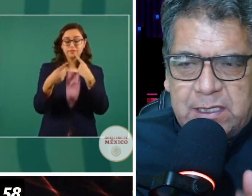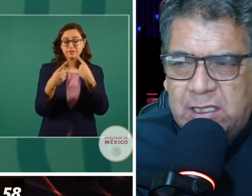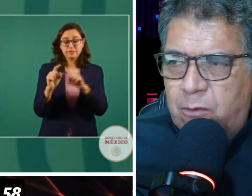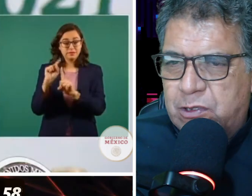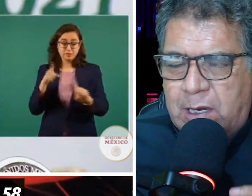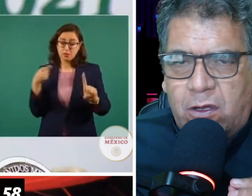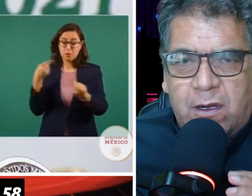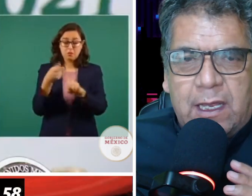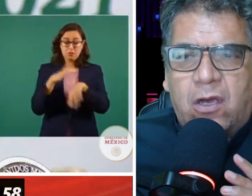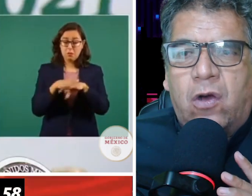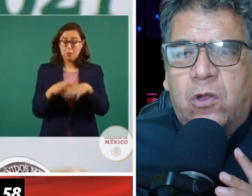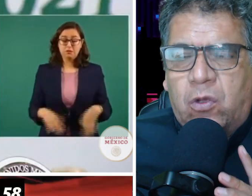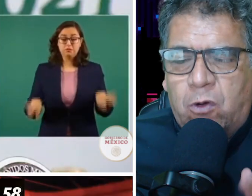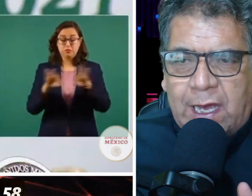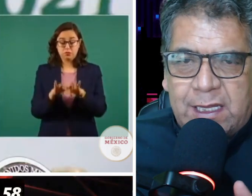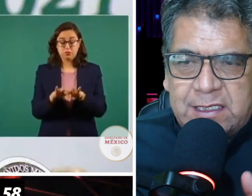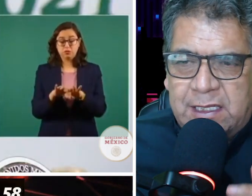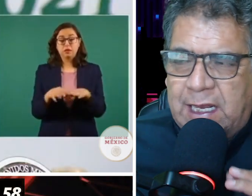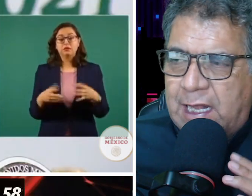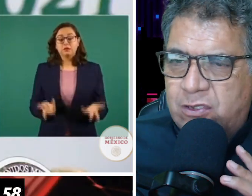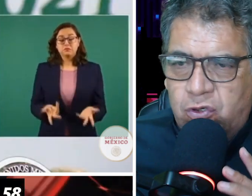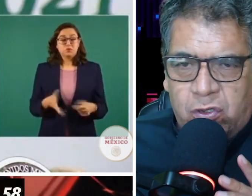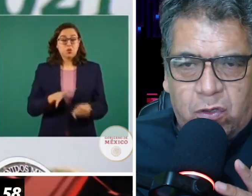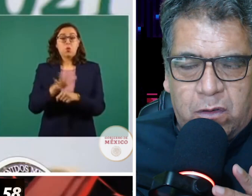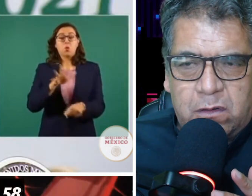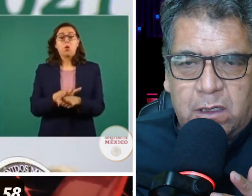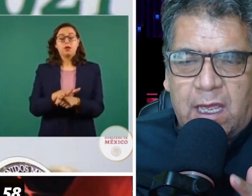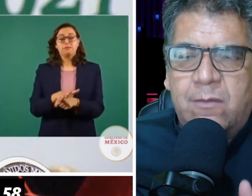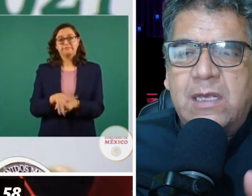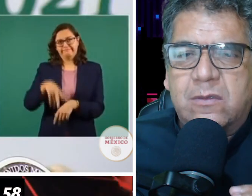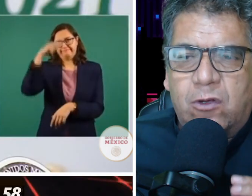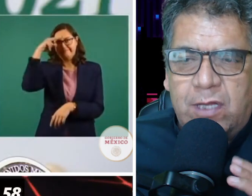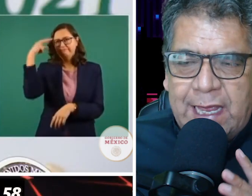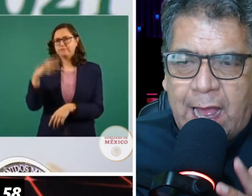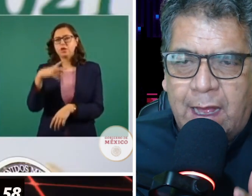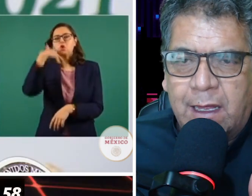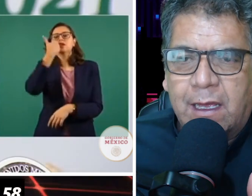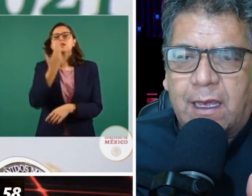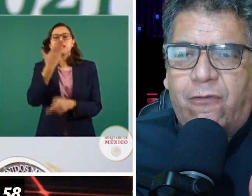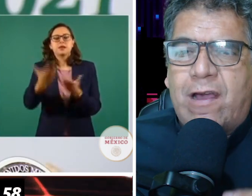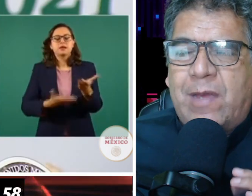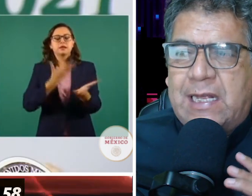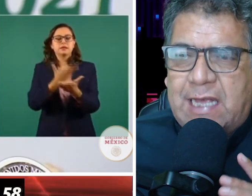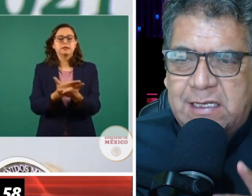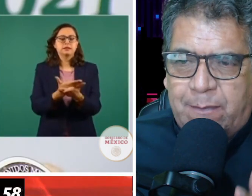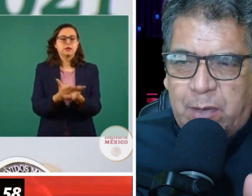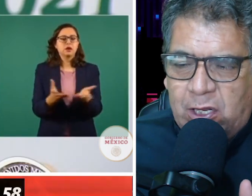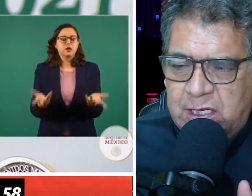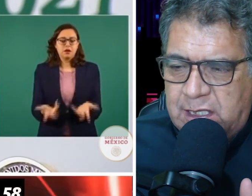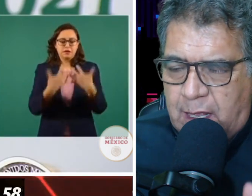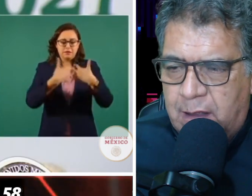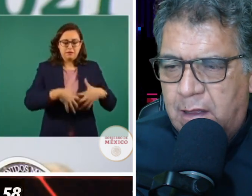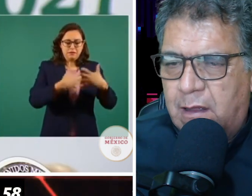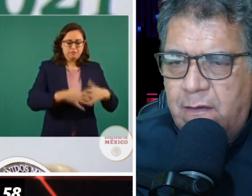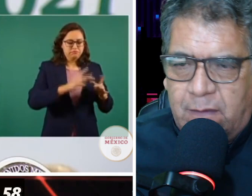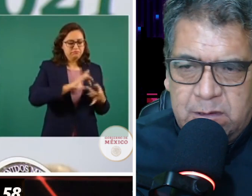el presidente López Obrador y cómo tomó cartas en el asunto el mismo día que fue amenazada esta